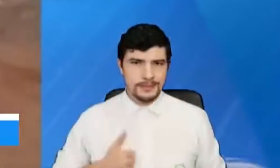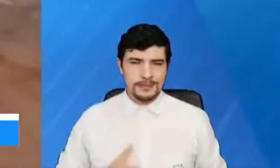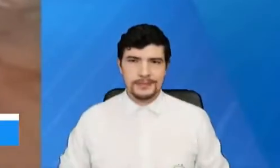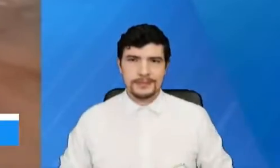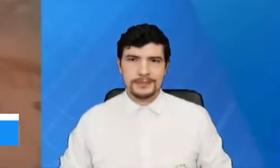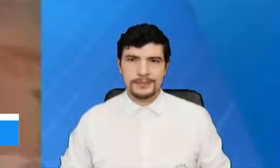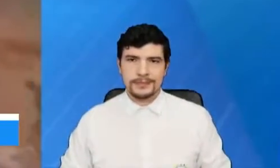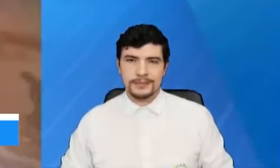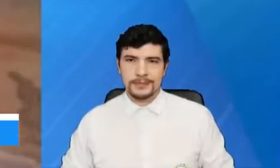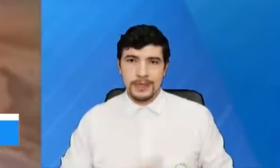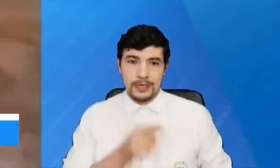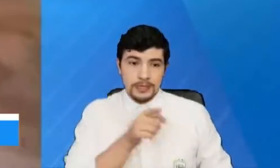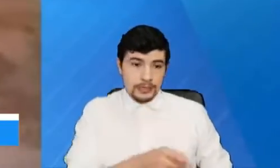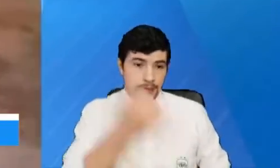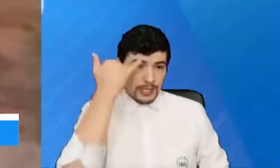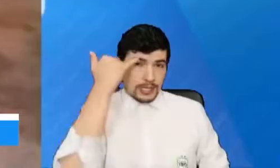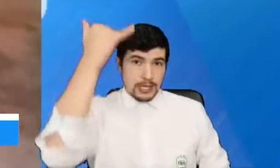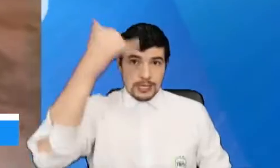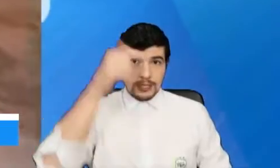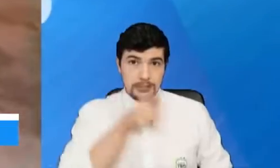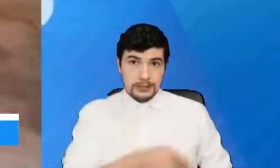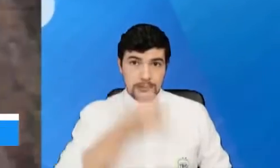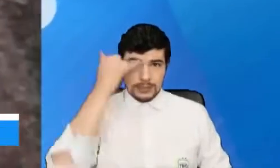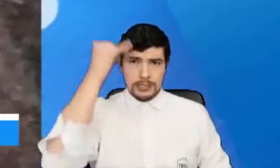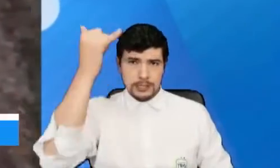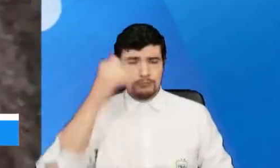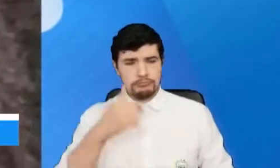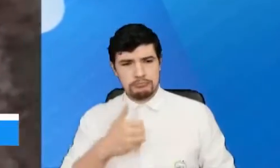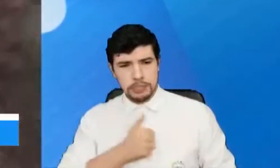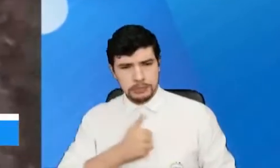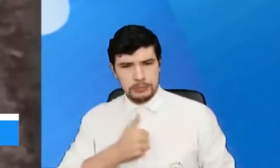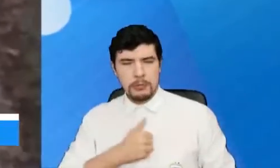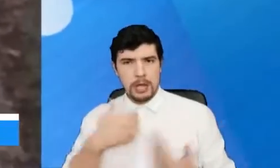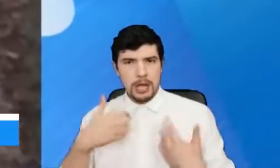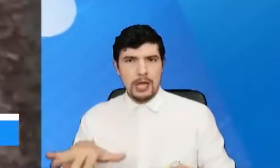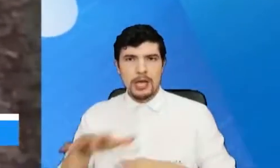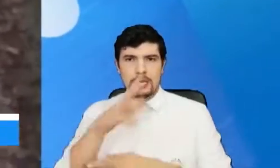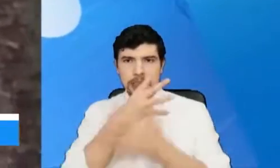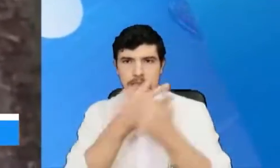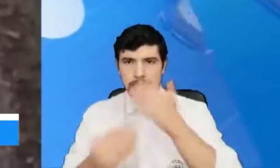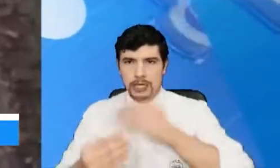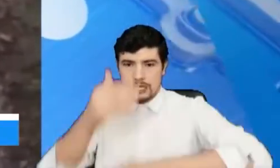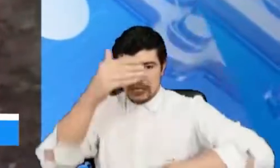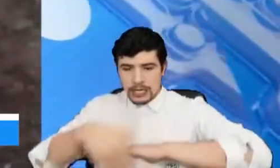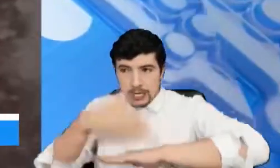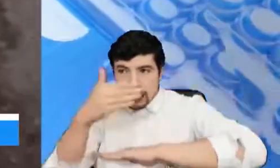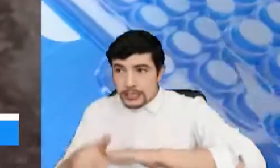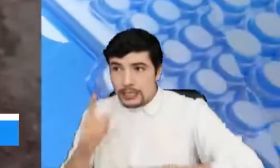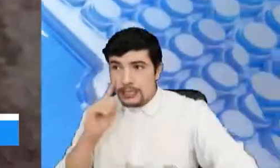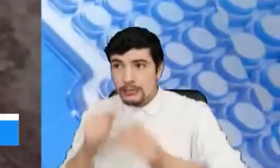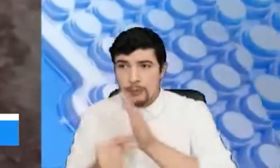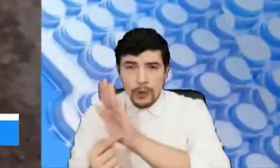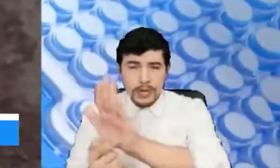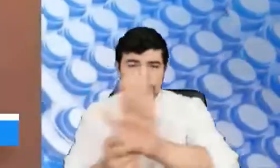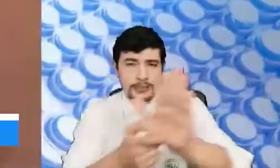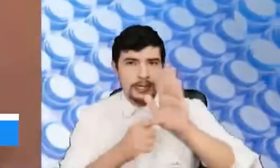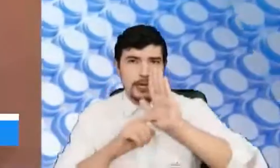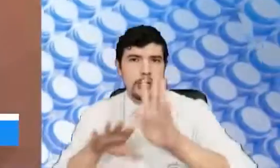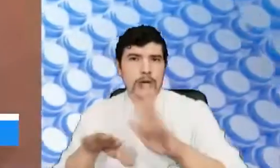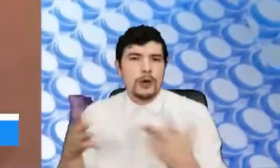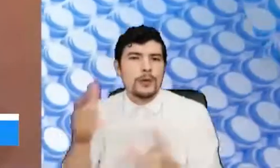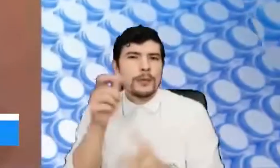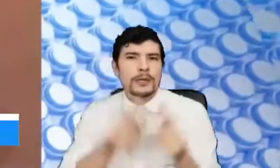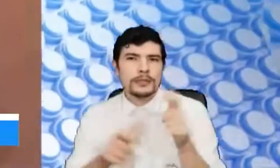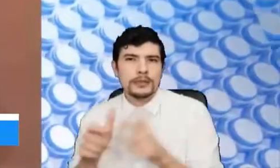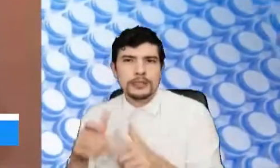iniciativa propia, estos jóvenes han decidido tomarse las calles para explicar de una forma lúdica las consecuencias del COVID-19.